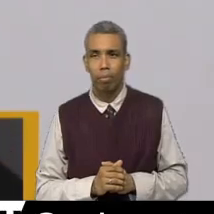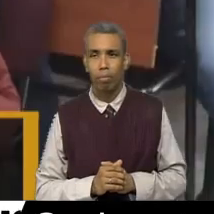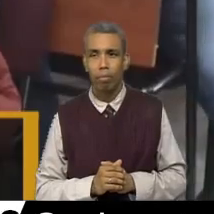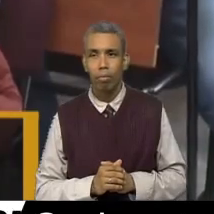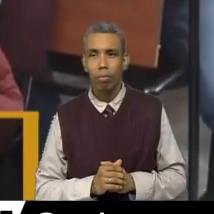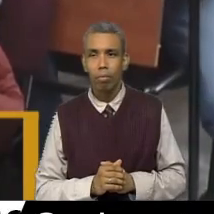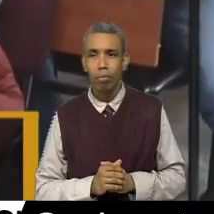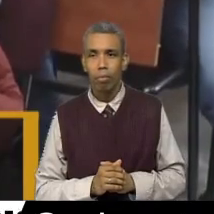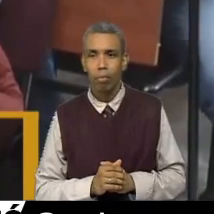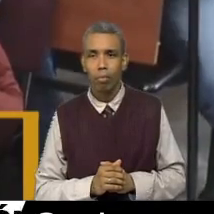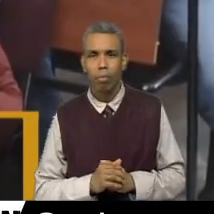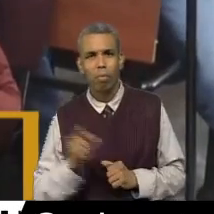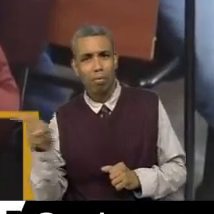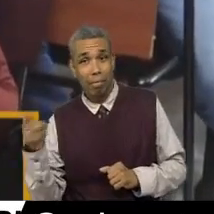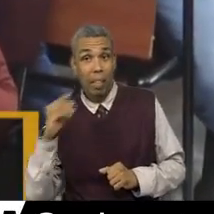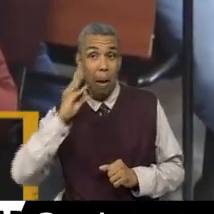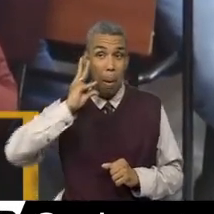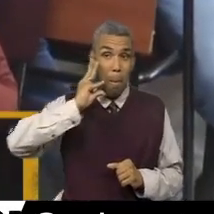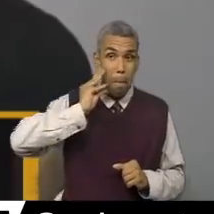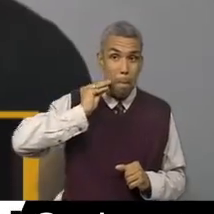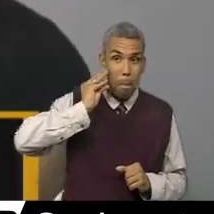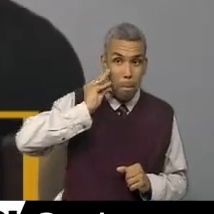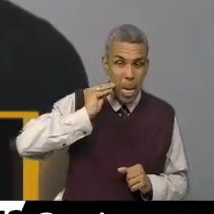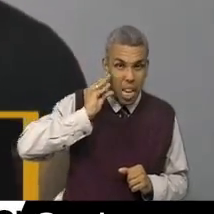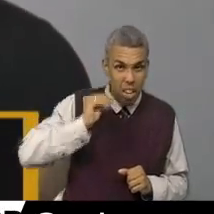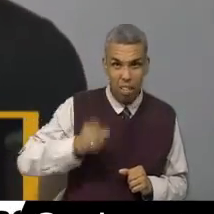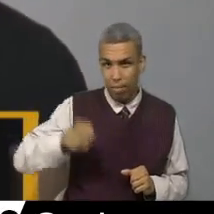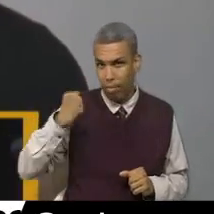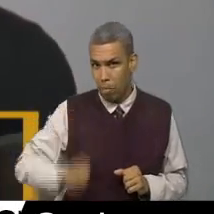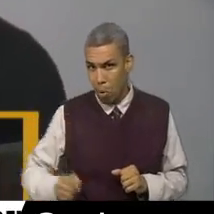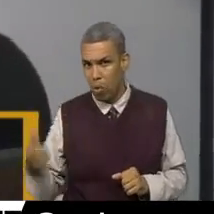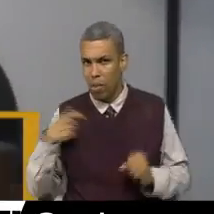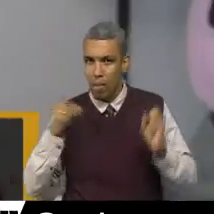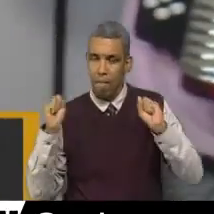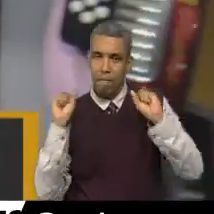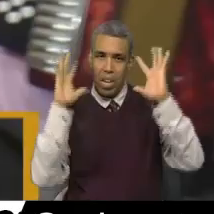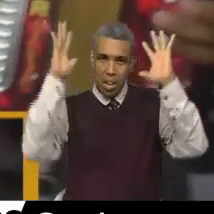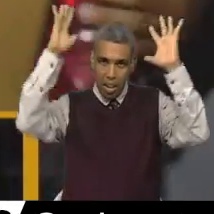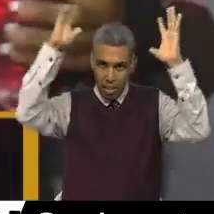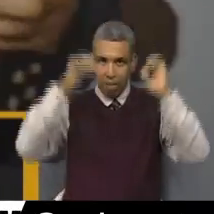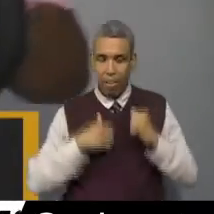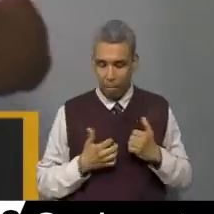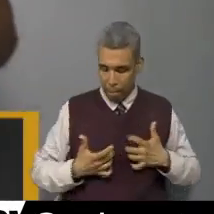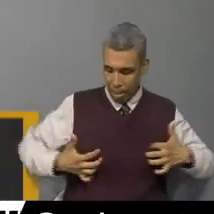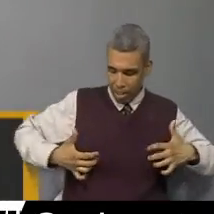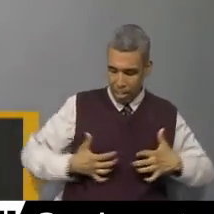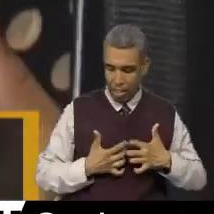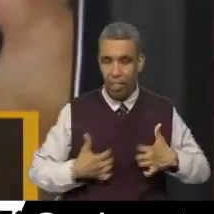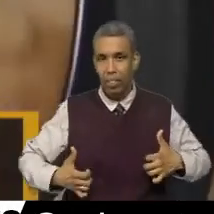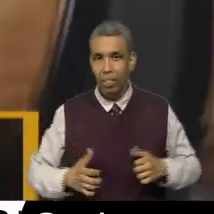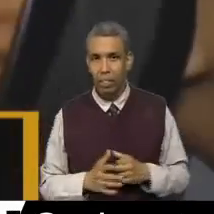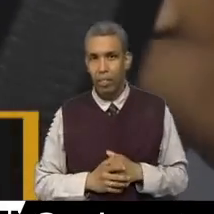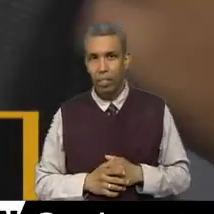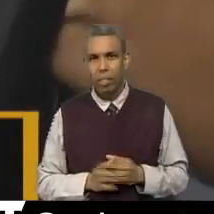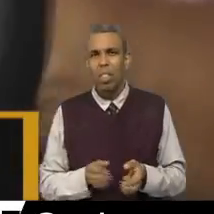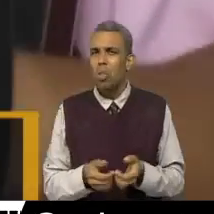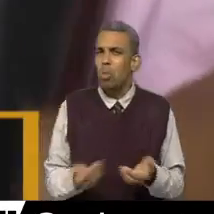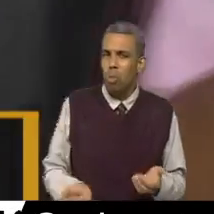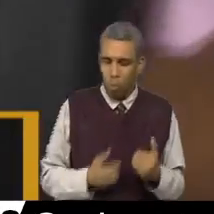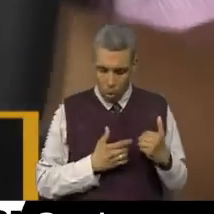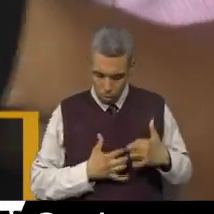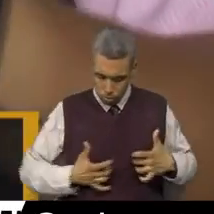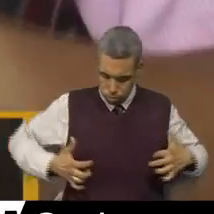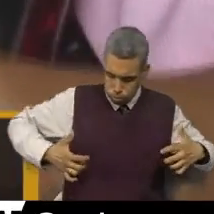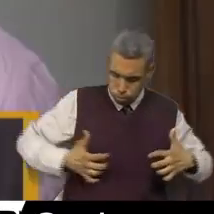y que ha hecho parte de los diferentes festivales vallenatos, especialmente el de Valledupar. La idea es conocer lo que implica el manejo del acordeón y